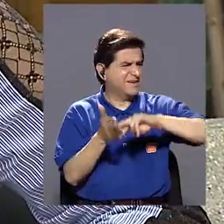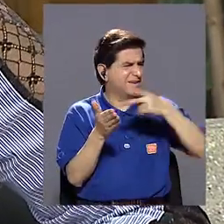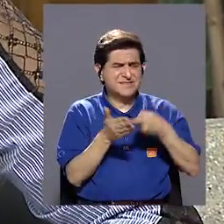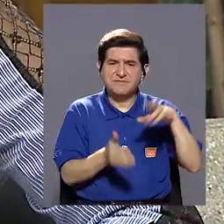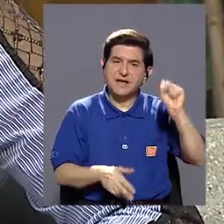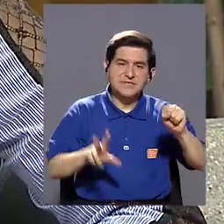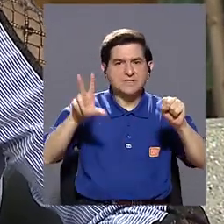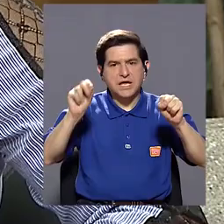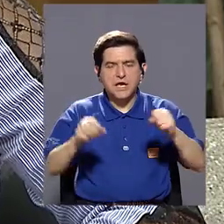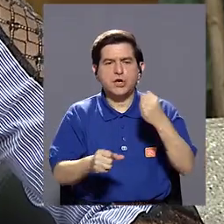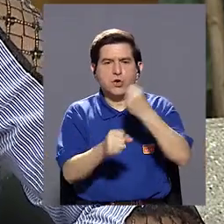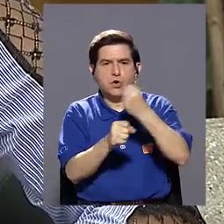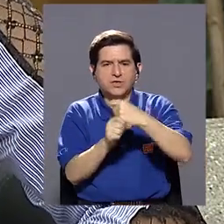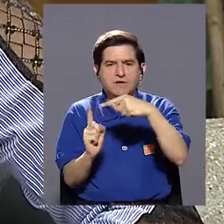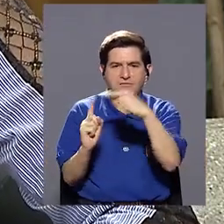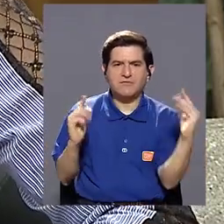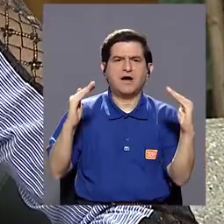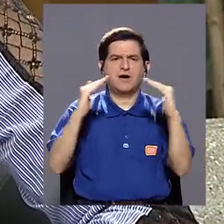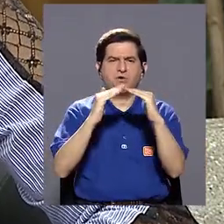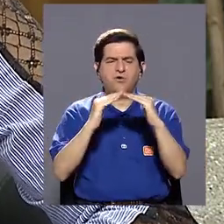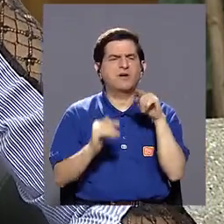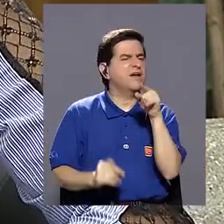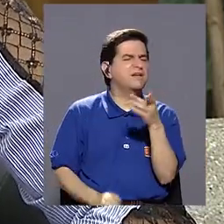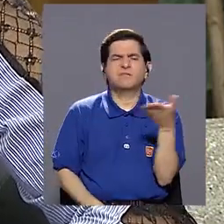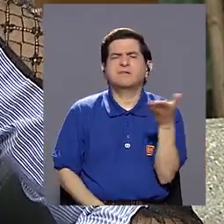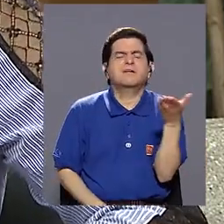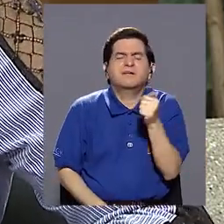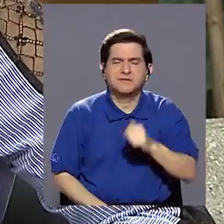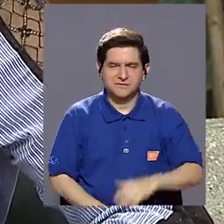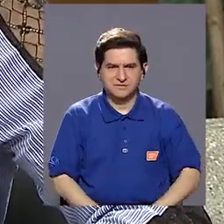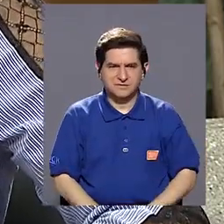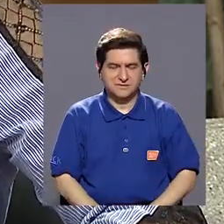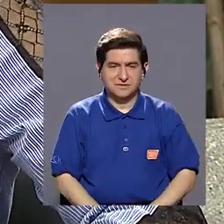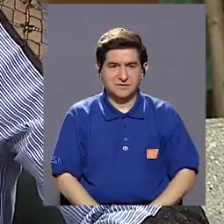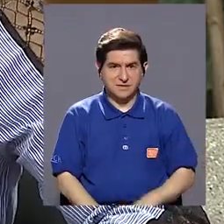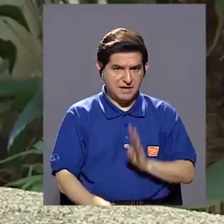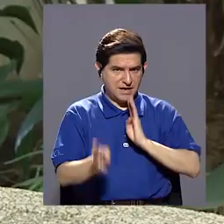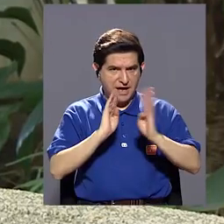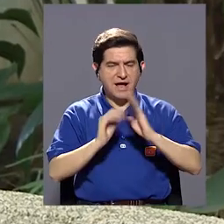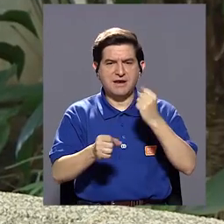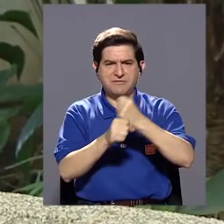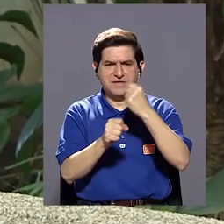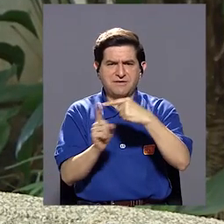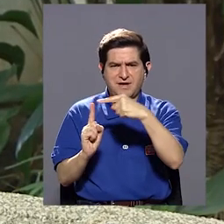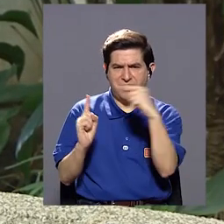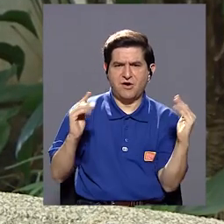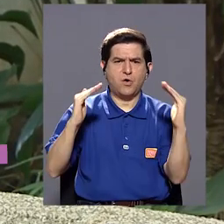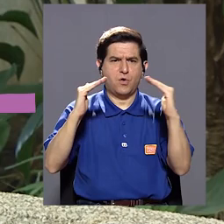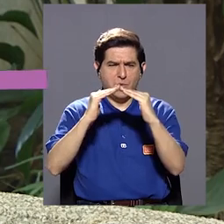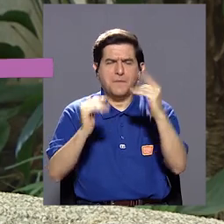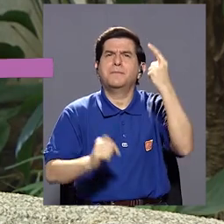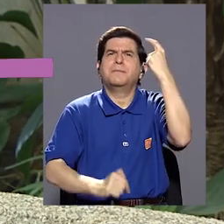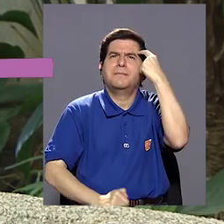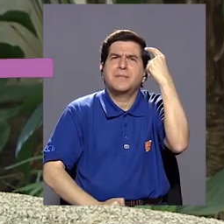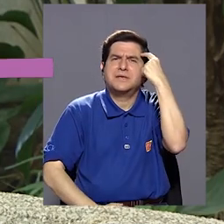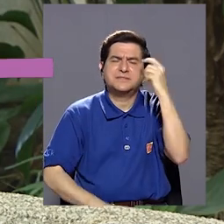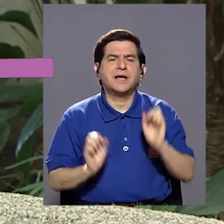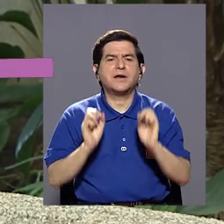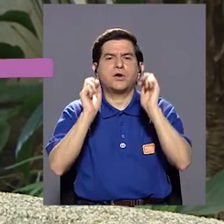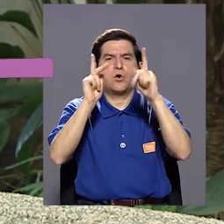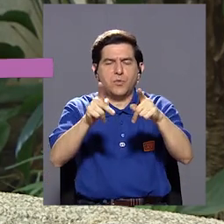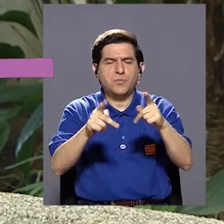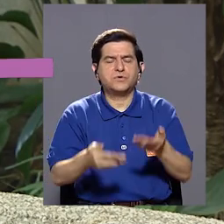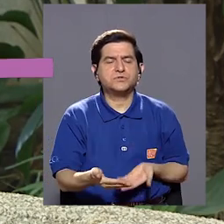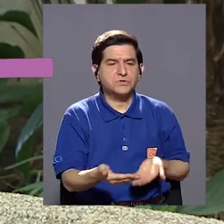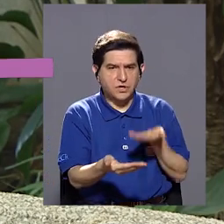tema, ¿qué es y qué no es teletrabajo? Cuando hablamos de teletrabajo, ¿qué significa eso? Ok, cuando estamos hablando de teletrabajo, realmente estamos